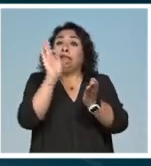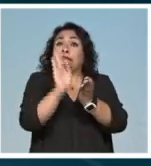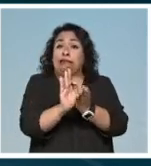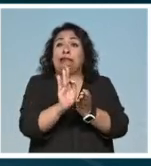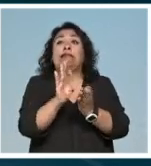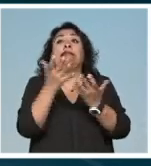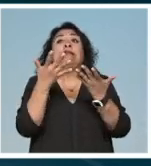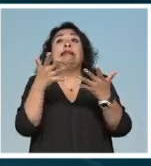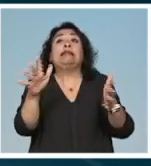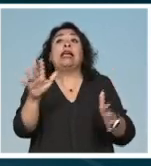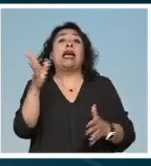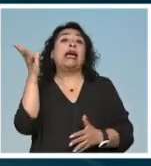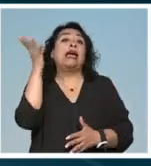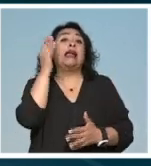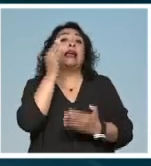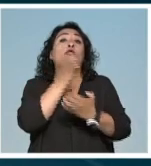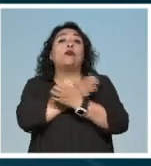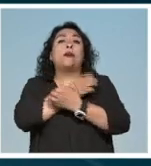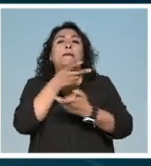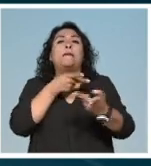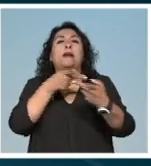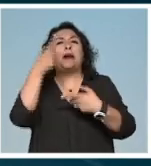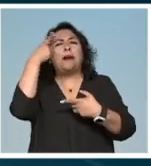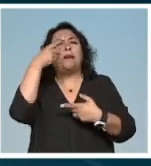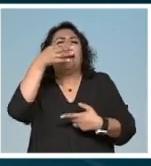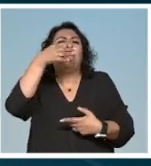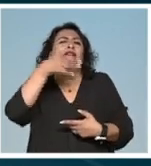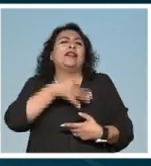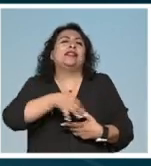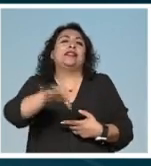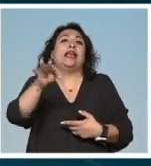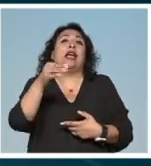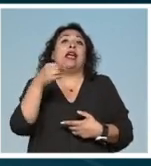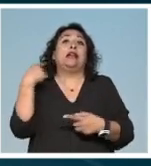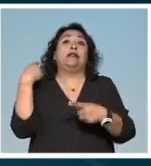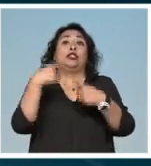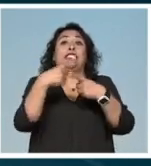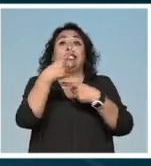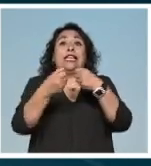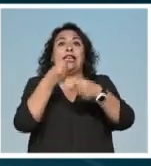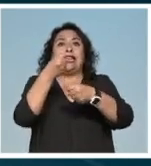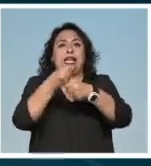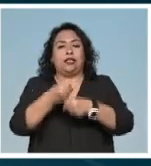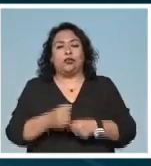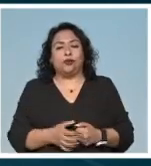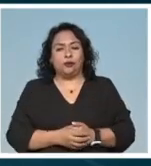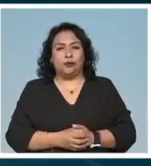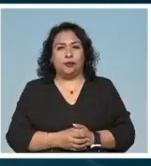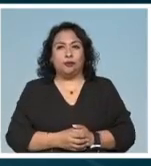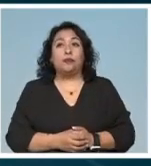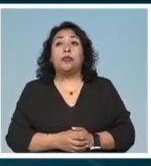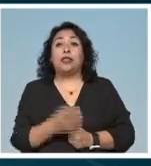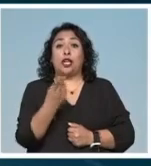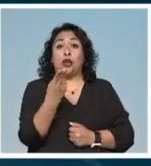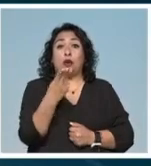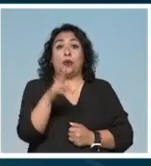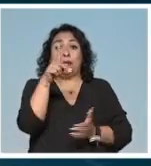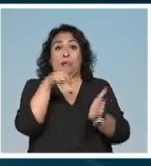en marcha. Radio Educación se prepara para celebrar por todo lo alto su primer centenario. En noviembre